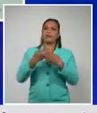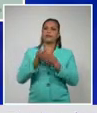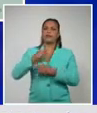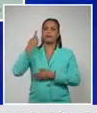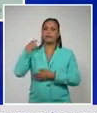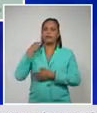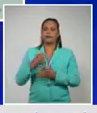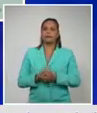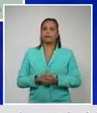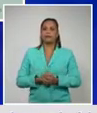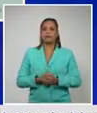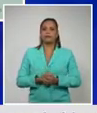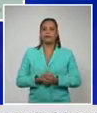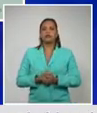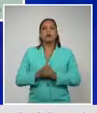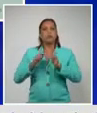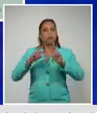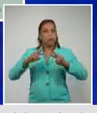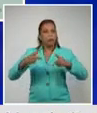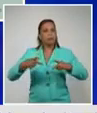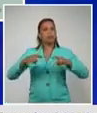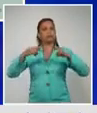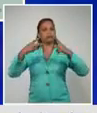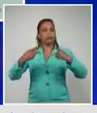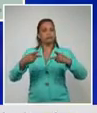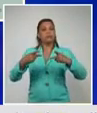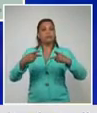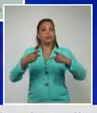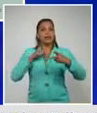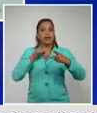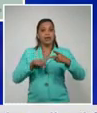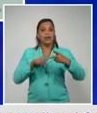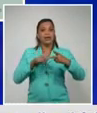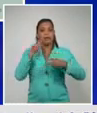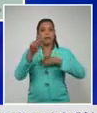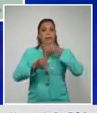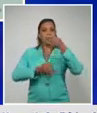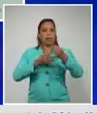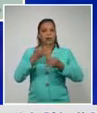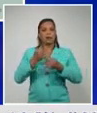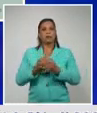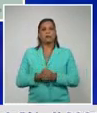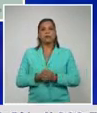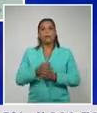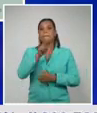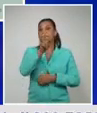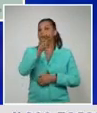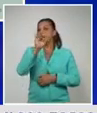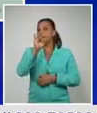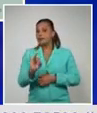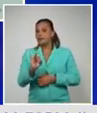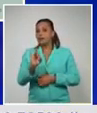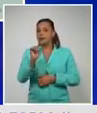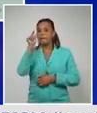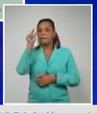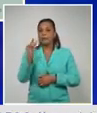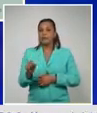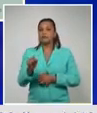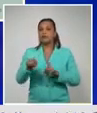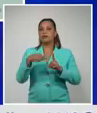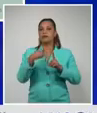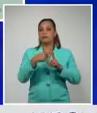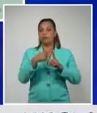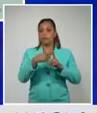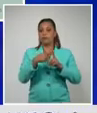Y como hemos reiterado en nuestras intervenciones, 27 casos en el municipio